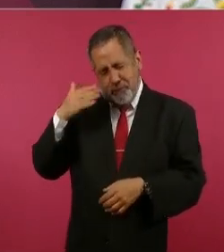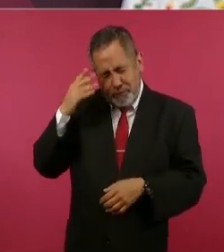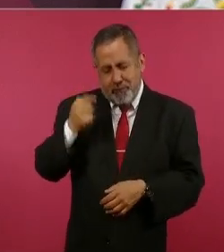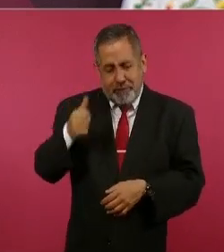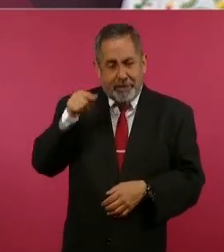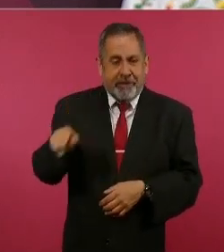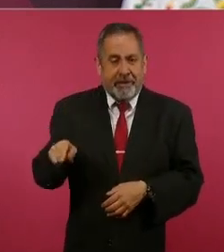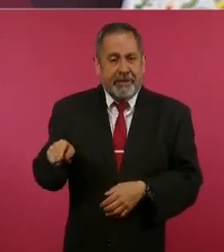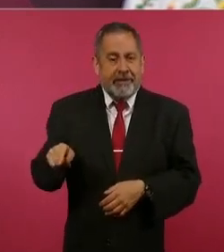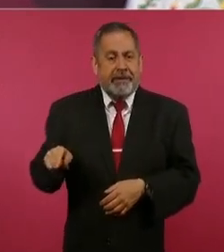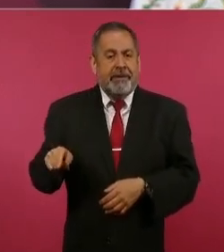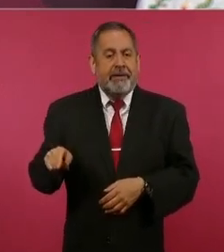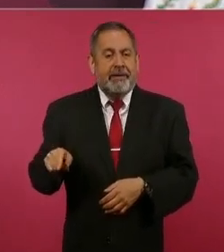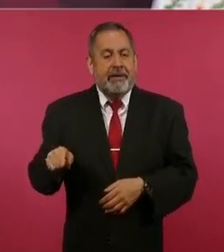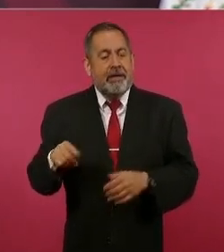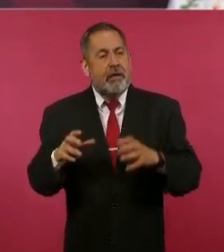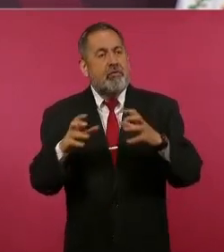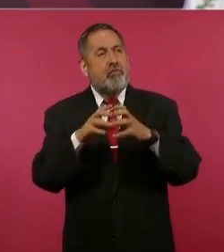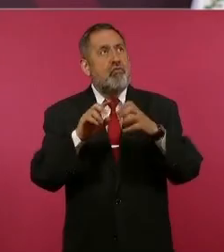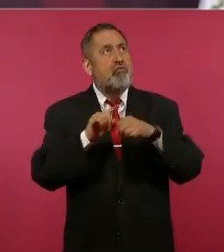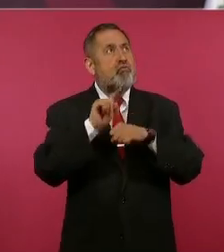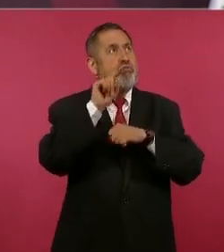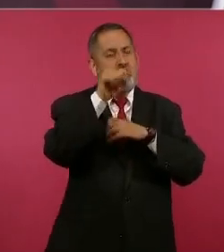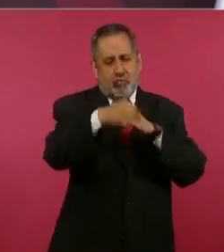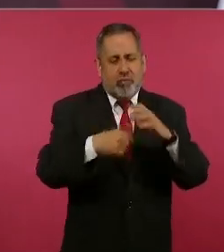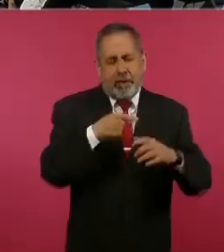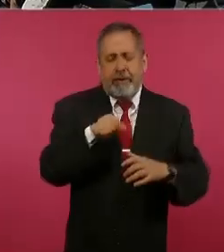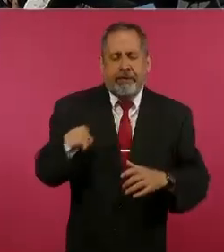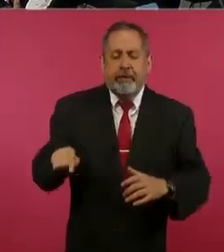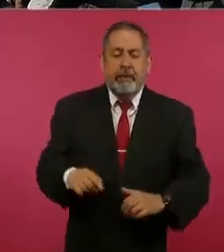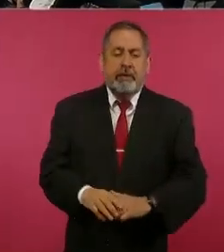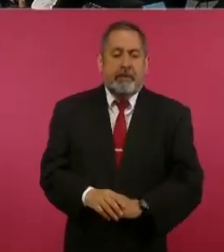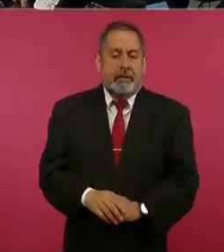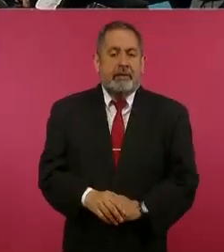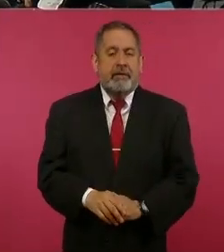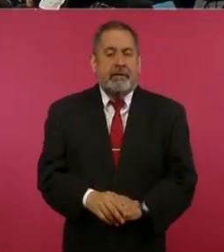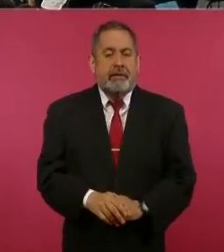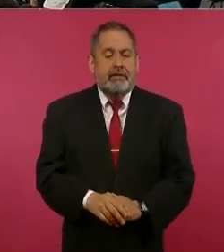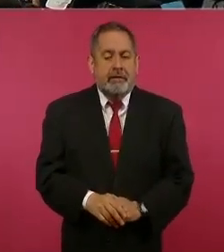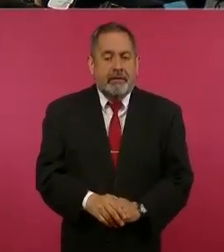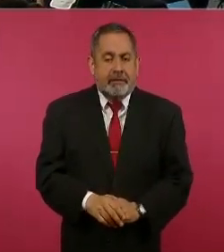pues a un viaje espacial.